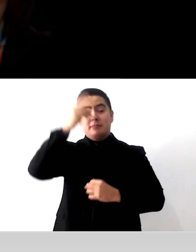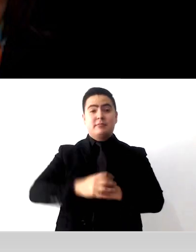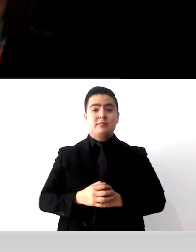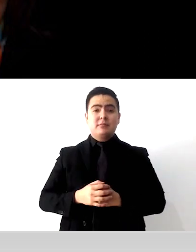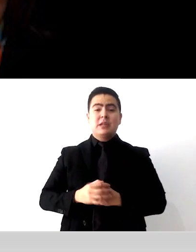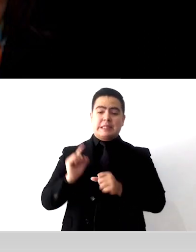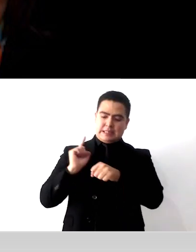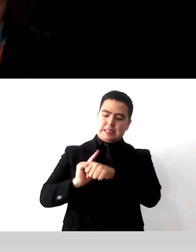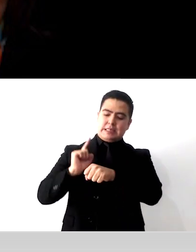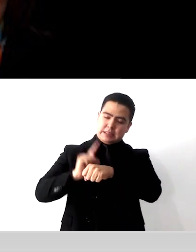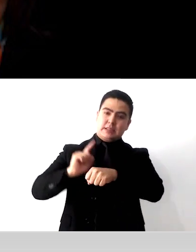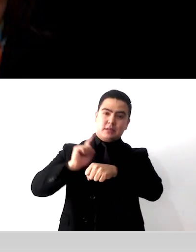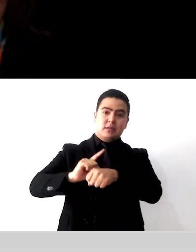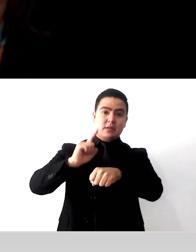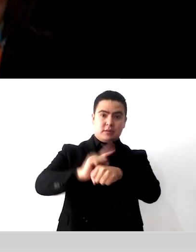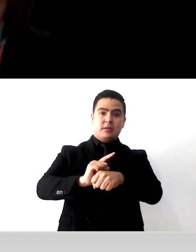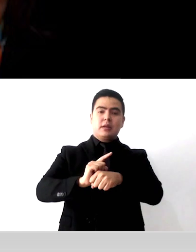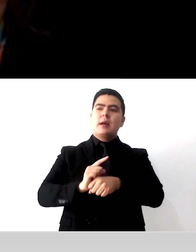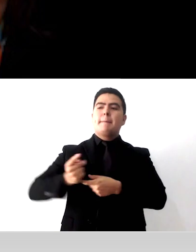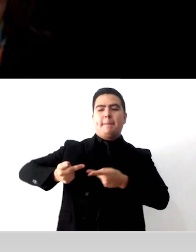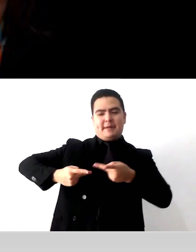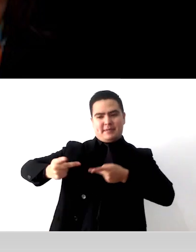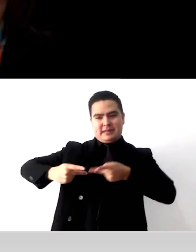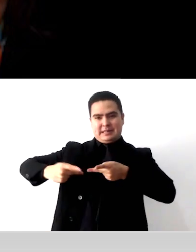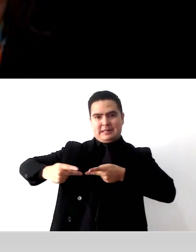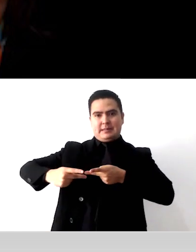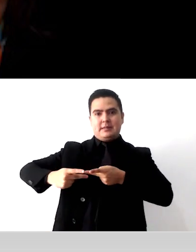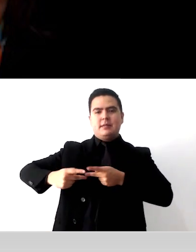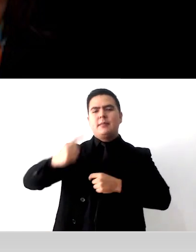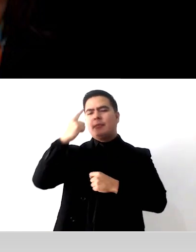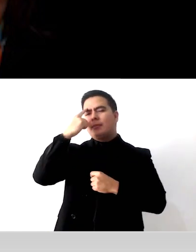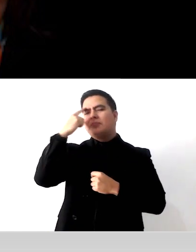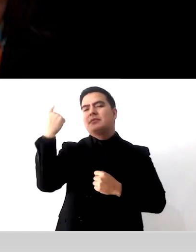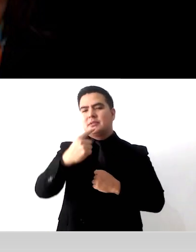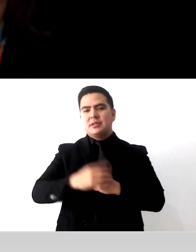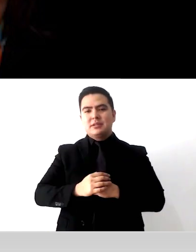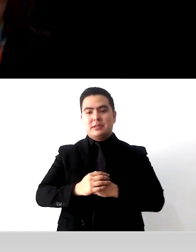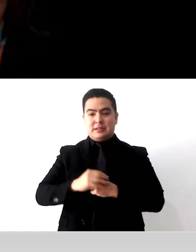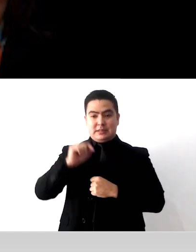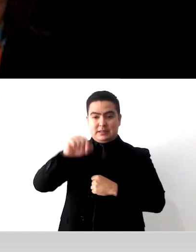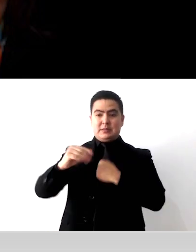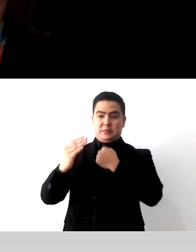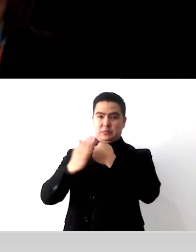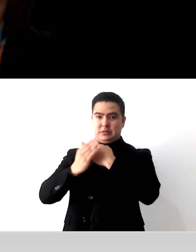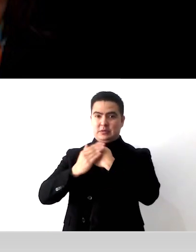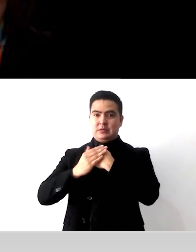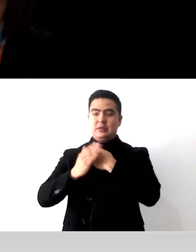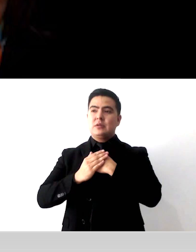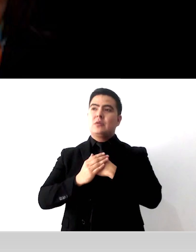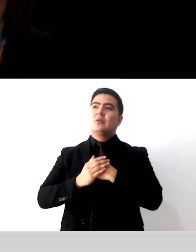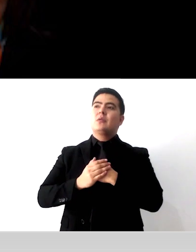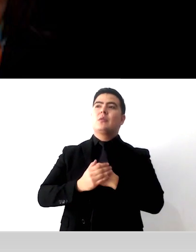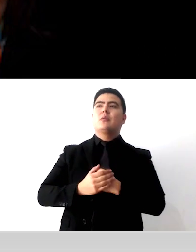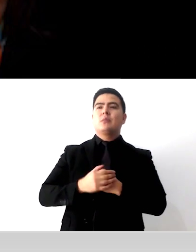días debemos de prepararnos para este momento en el que vamos a estar tomando las decisiones